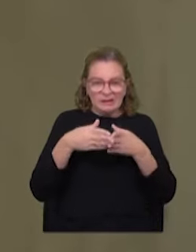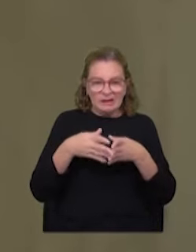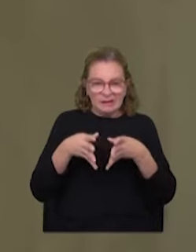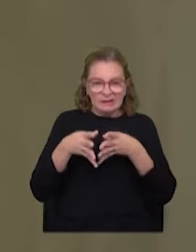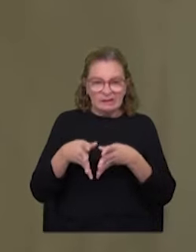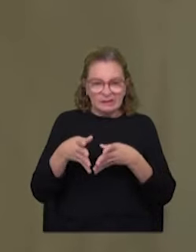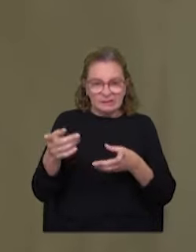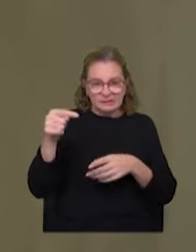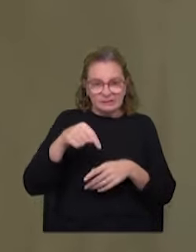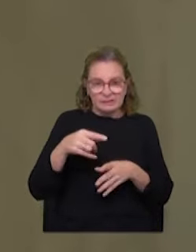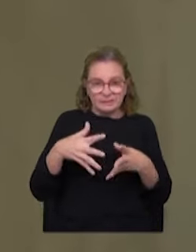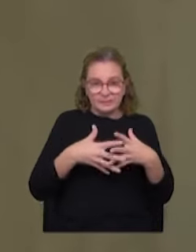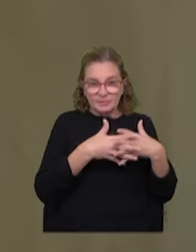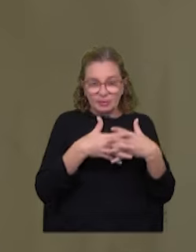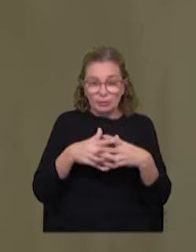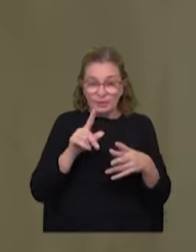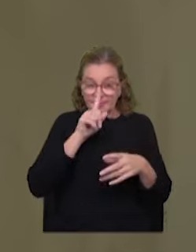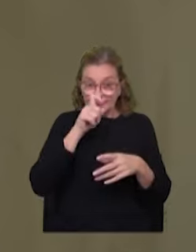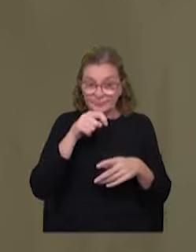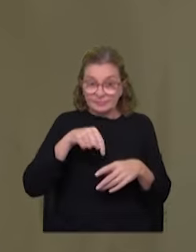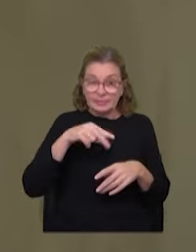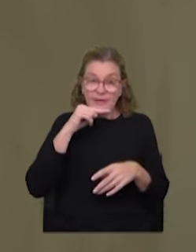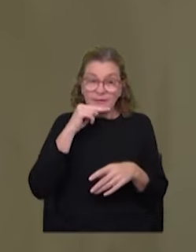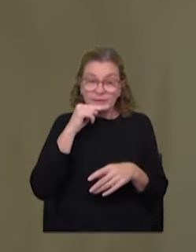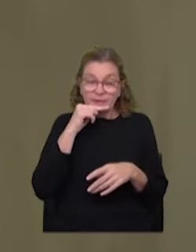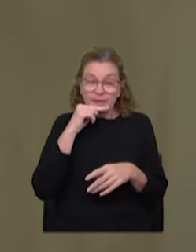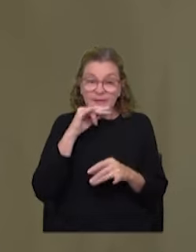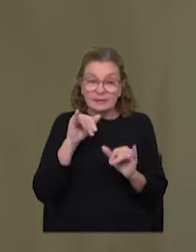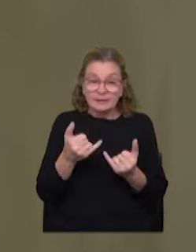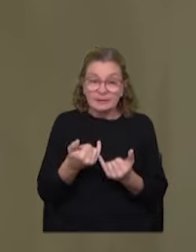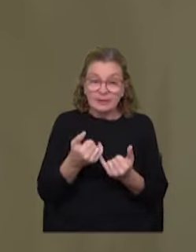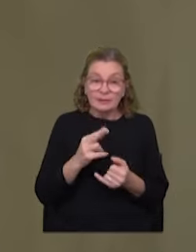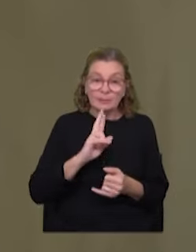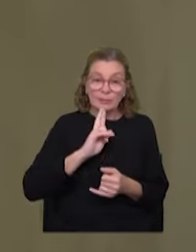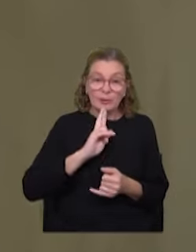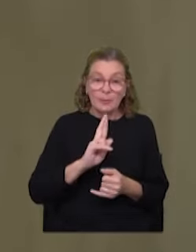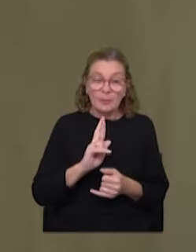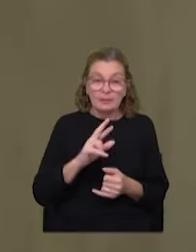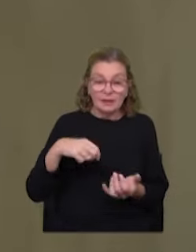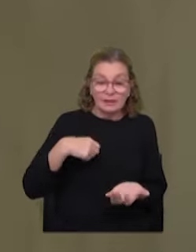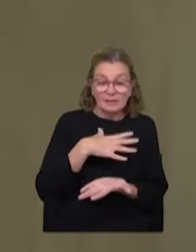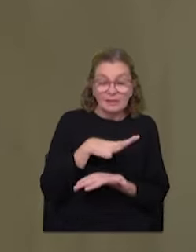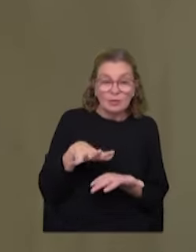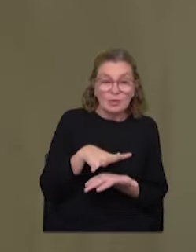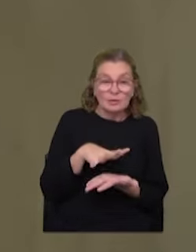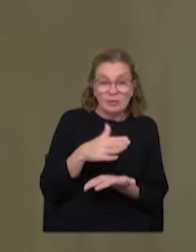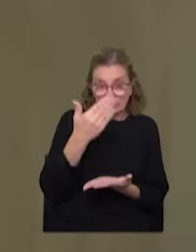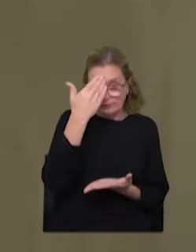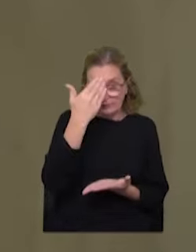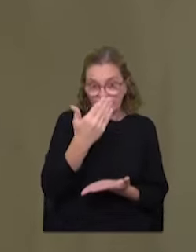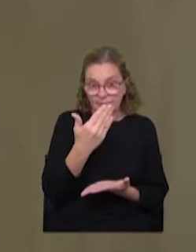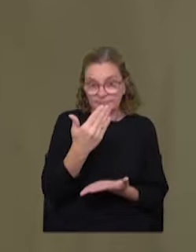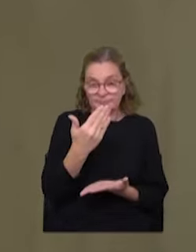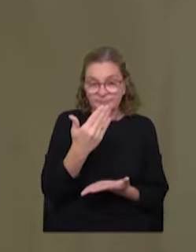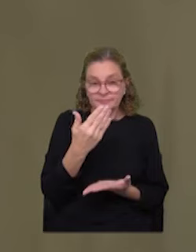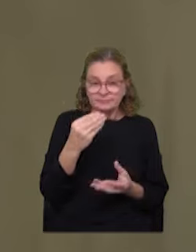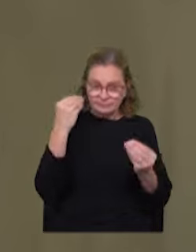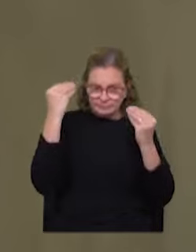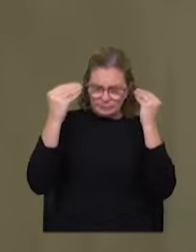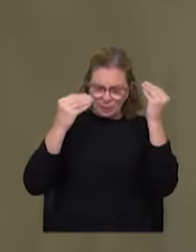por parte de Estados Unidos a Montevideo este viernes y que ya ha tenido respuestas esta situación por parte del frente amplio ya que hay